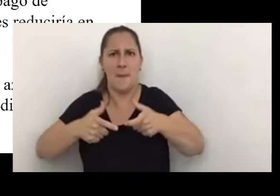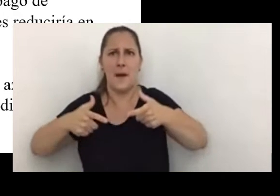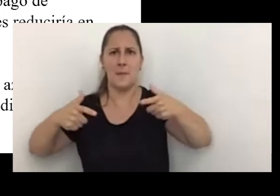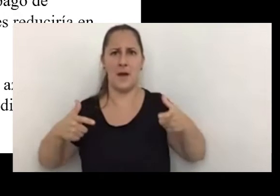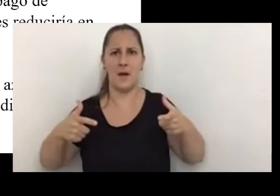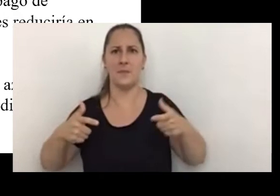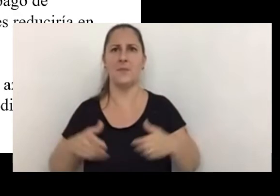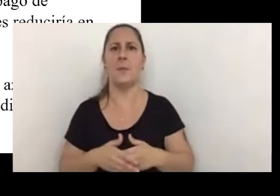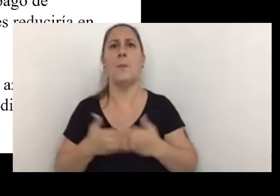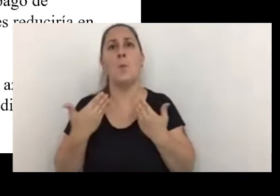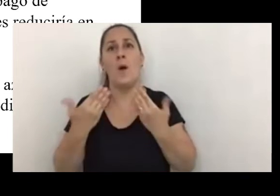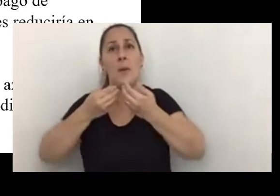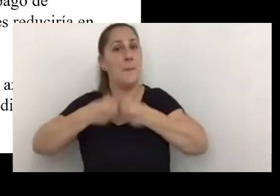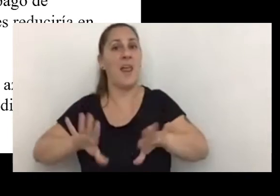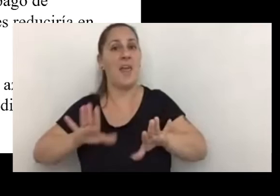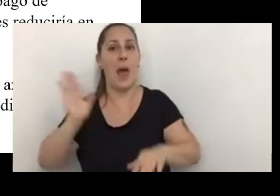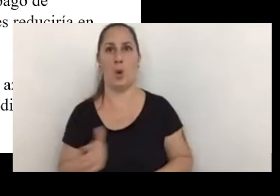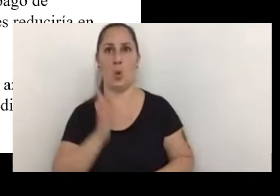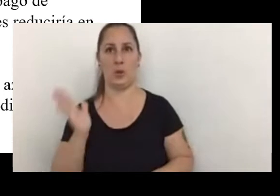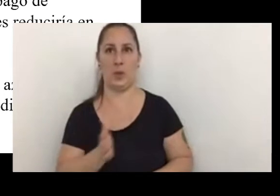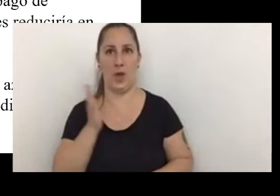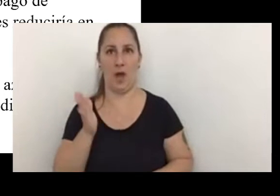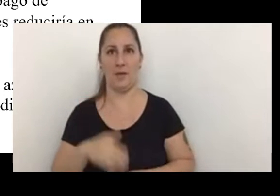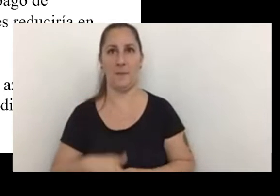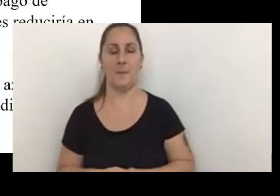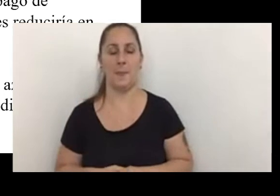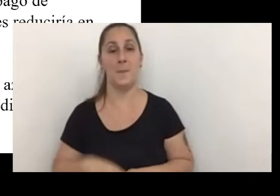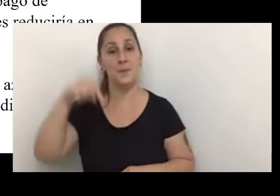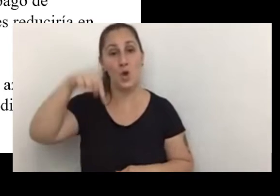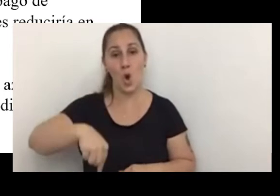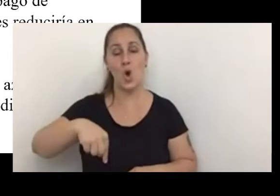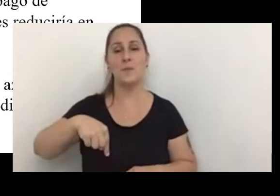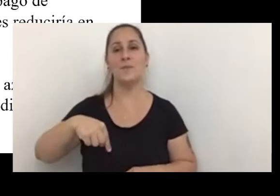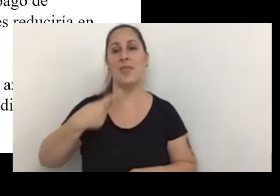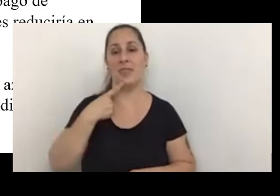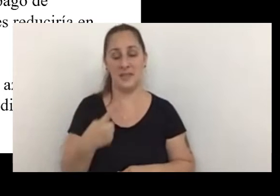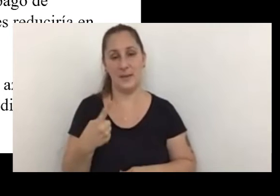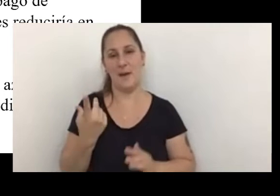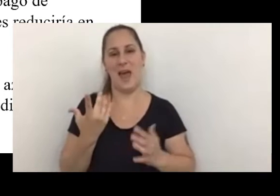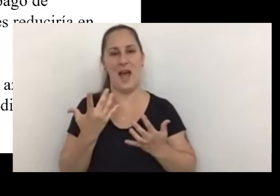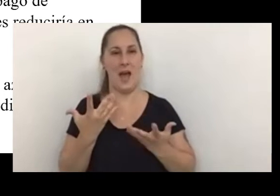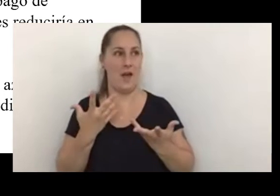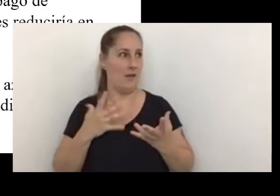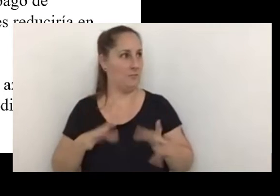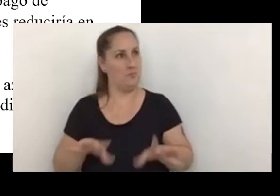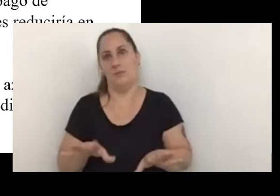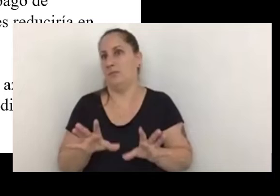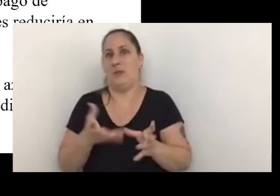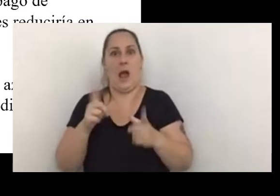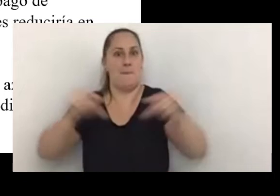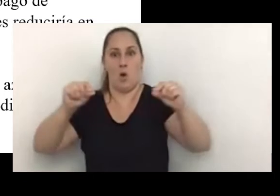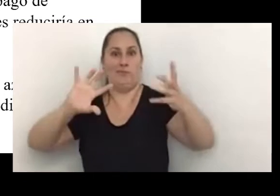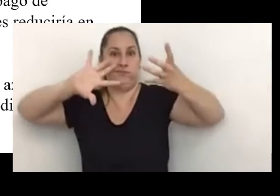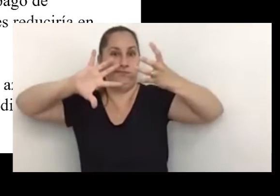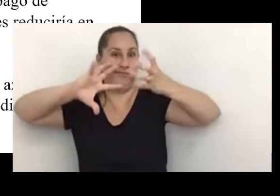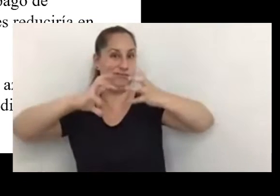de competitividad. Hoy se define que para evitar este apocalipsis es que las